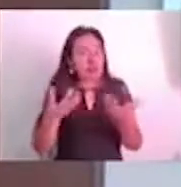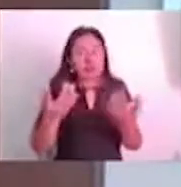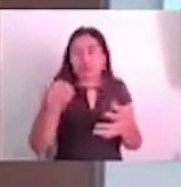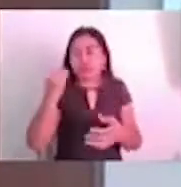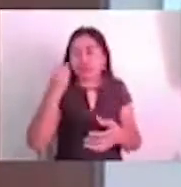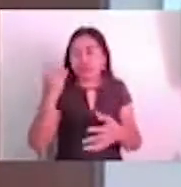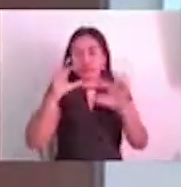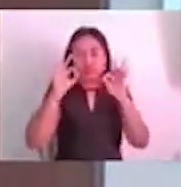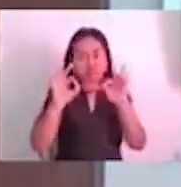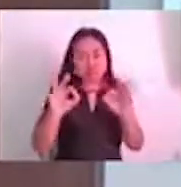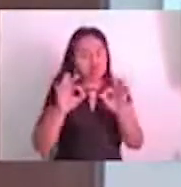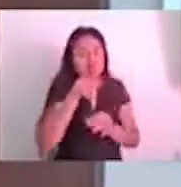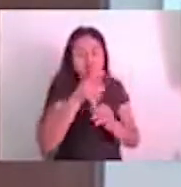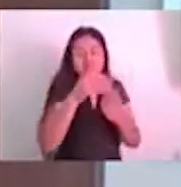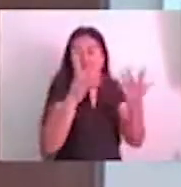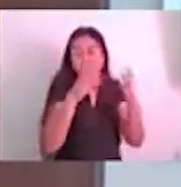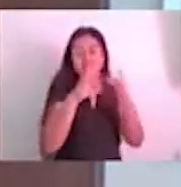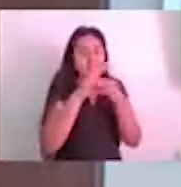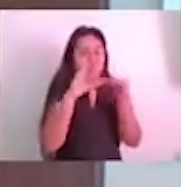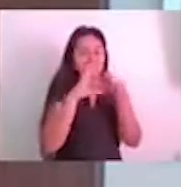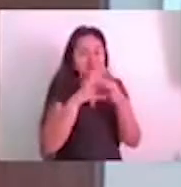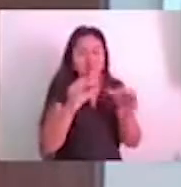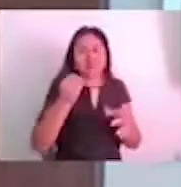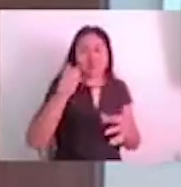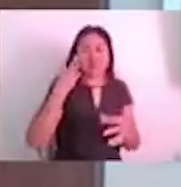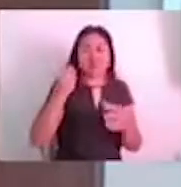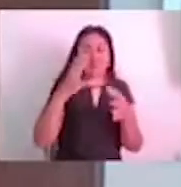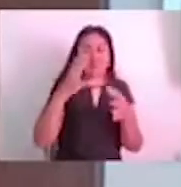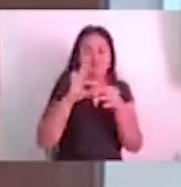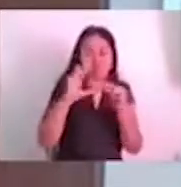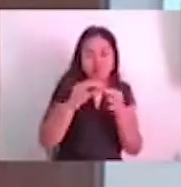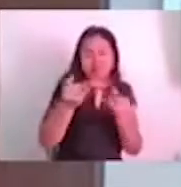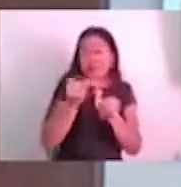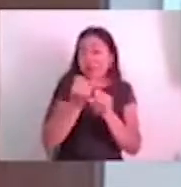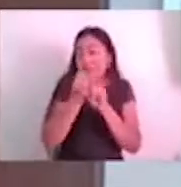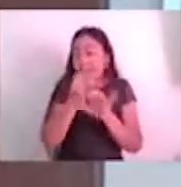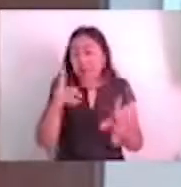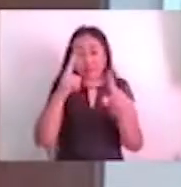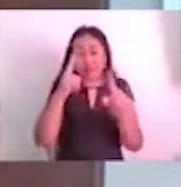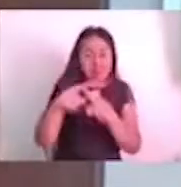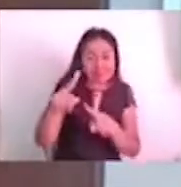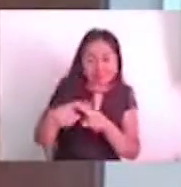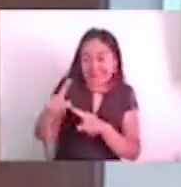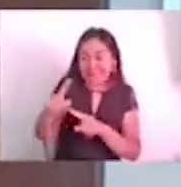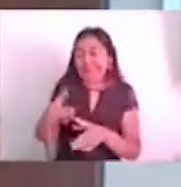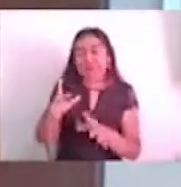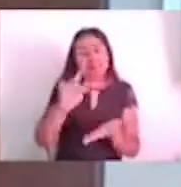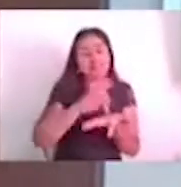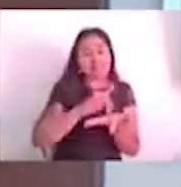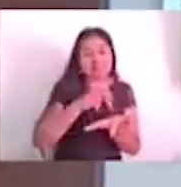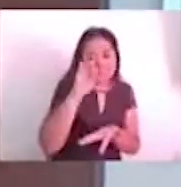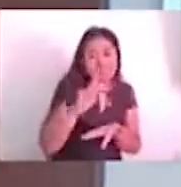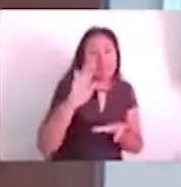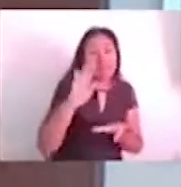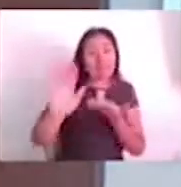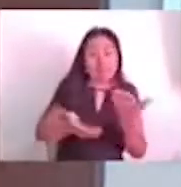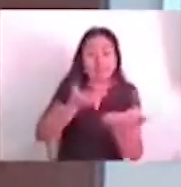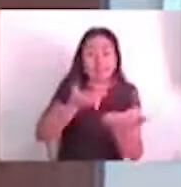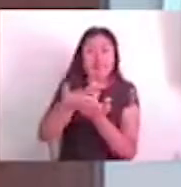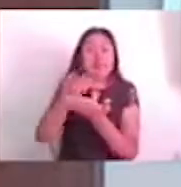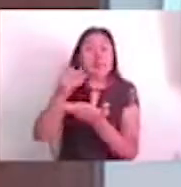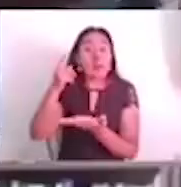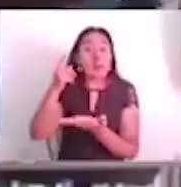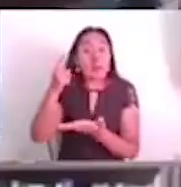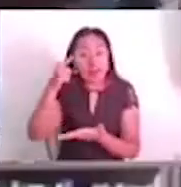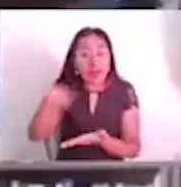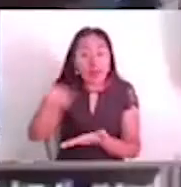un excelente erudito en la historia de México. Excelente información sobre el precioso estado de Tlaxcala, gran aporte para la comunidad sorda.